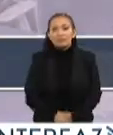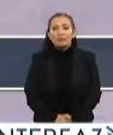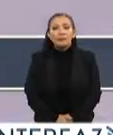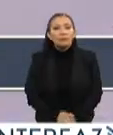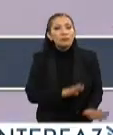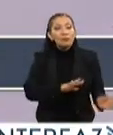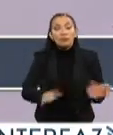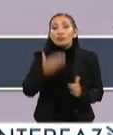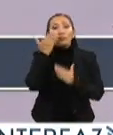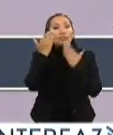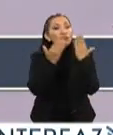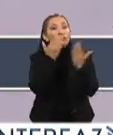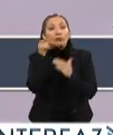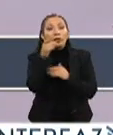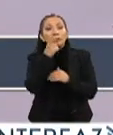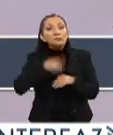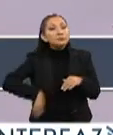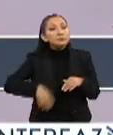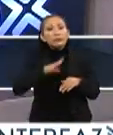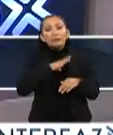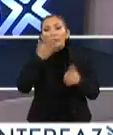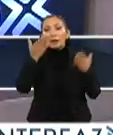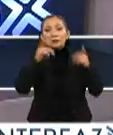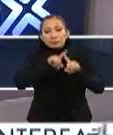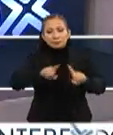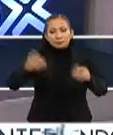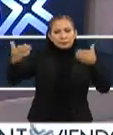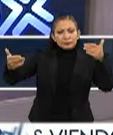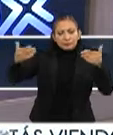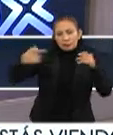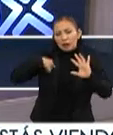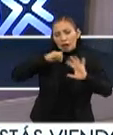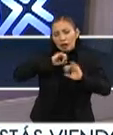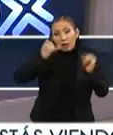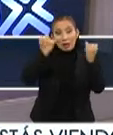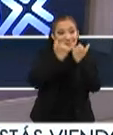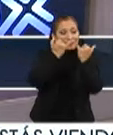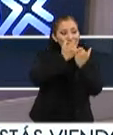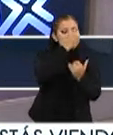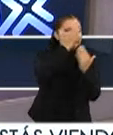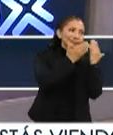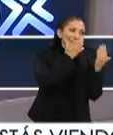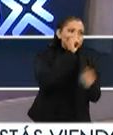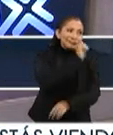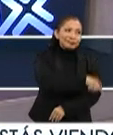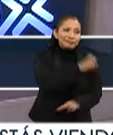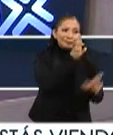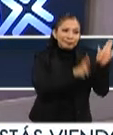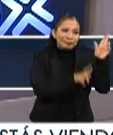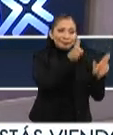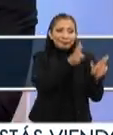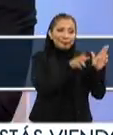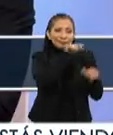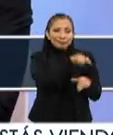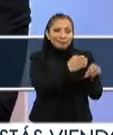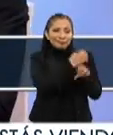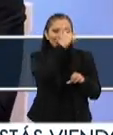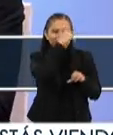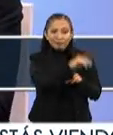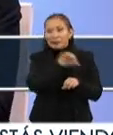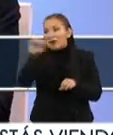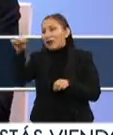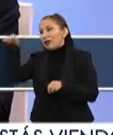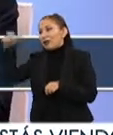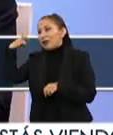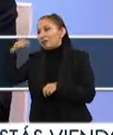Y en la parte académica nos comentabas que también hay a veces diferencias, ¿no? Porque, bueno, para hacer lo mismo de estudiar una normal del Estado de México